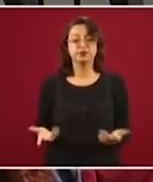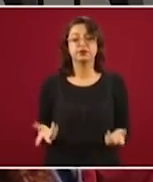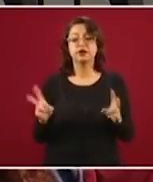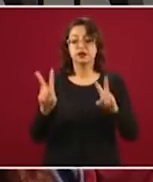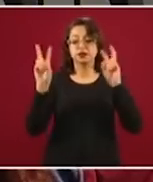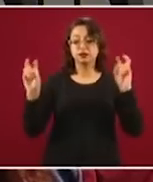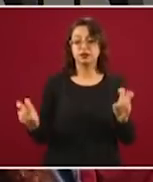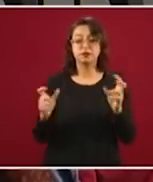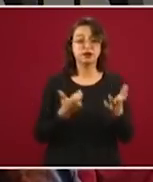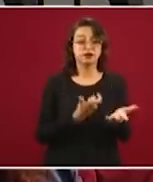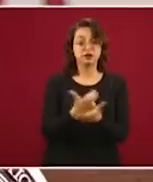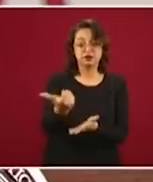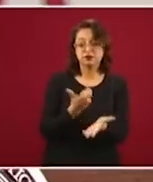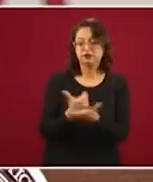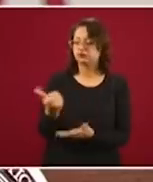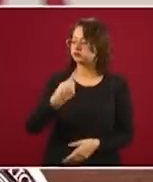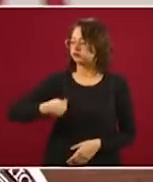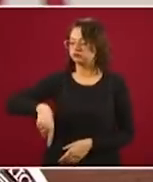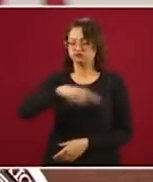insistiendo.